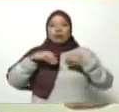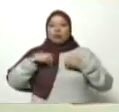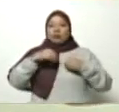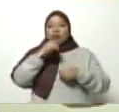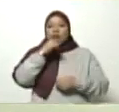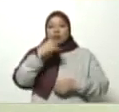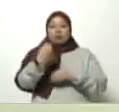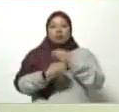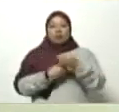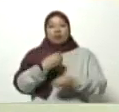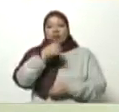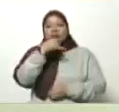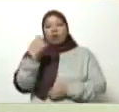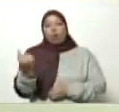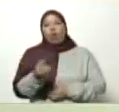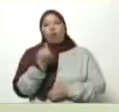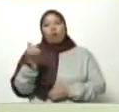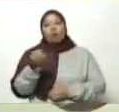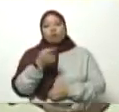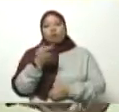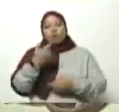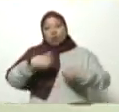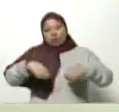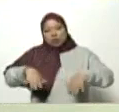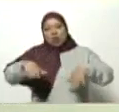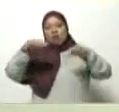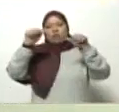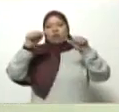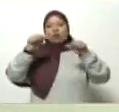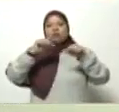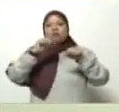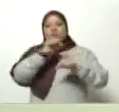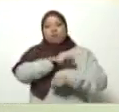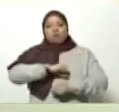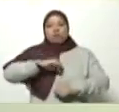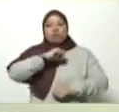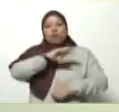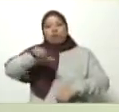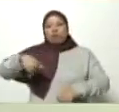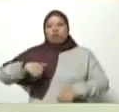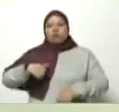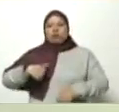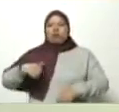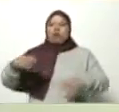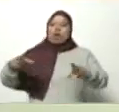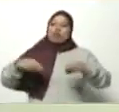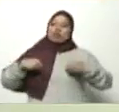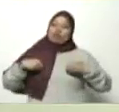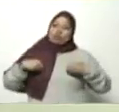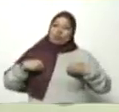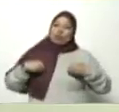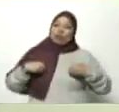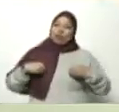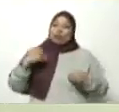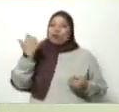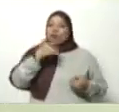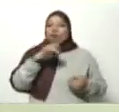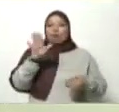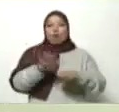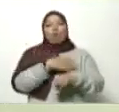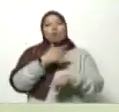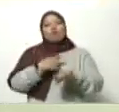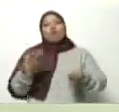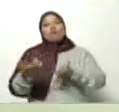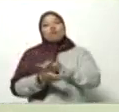que son los únicos que pueden salvar esto, mientras cada uno de ellos se asume que todos los demás tienen la culpa del desastre